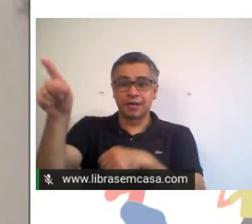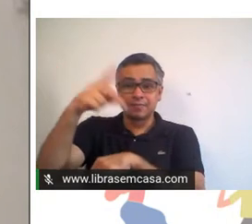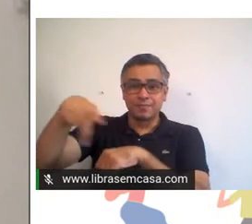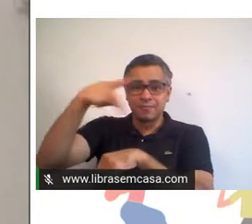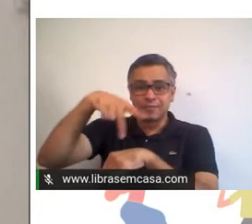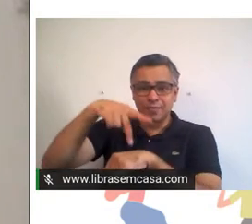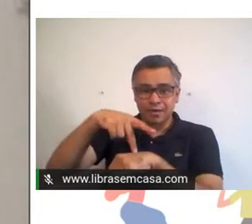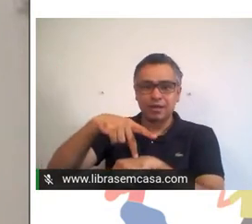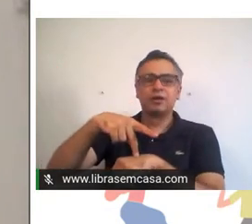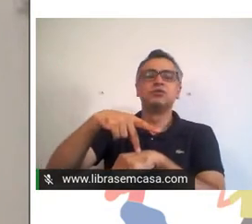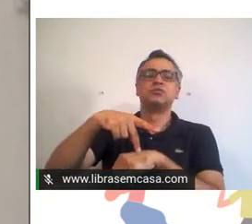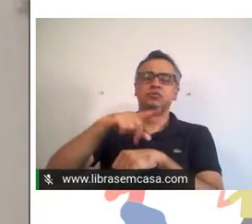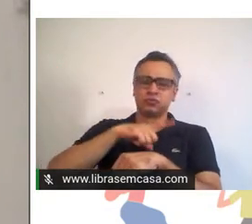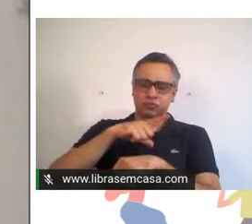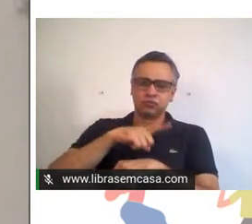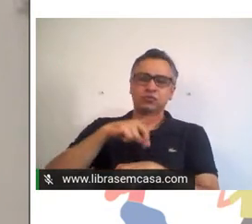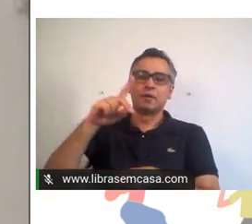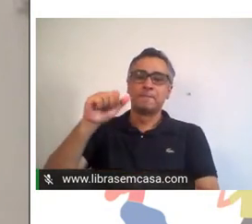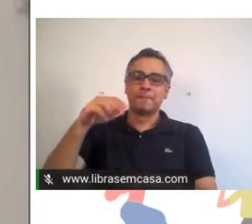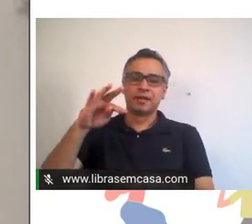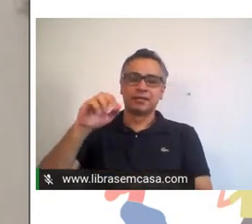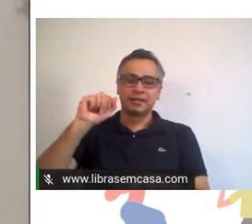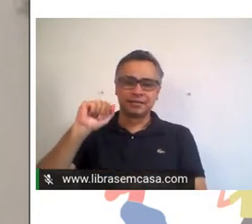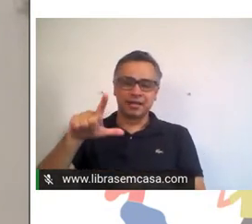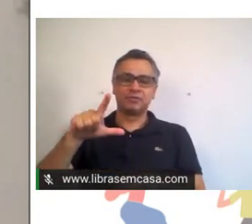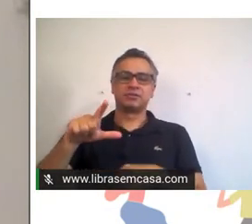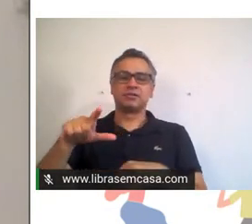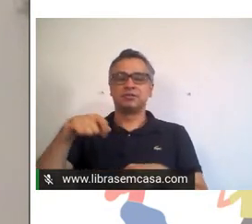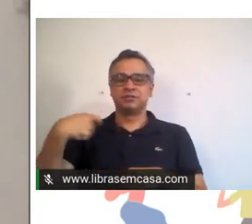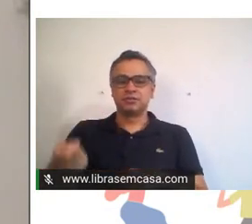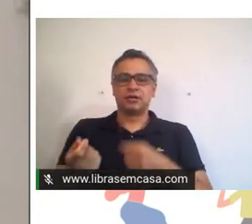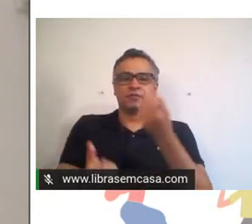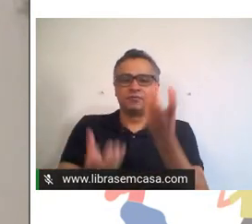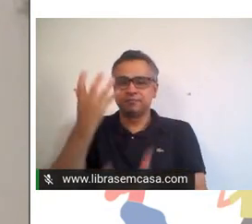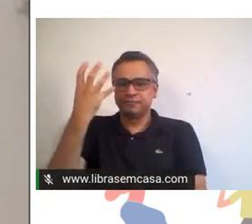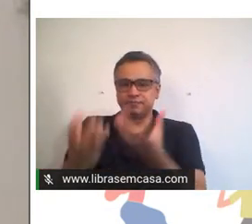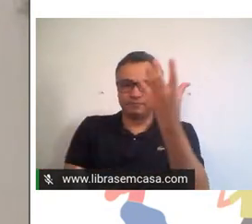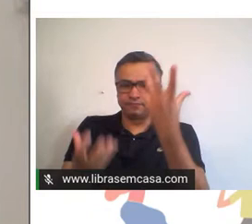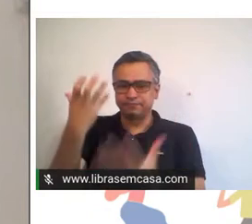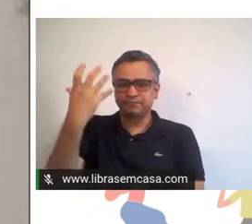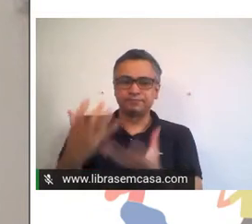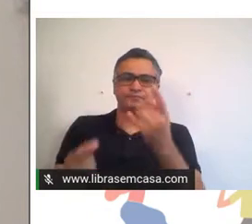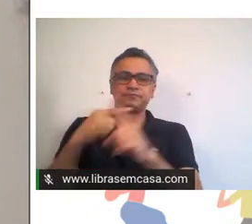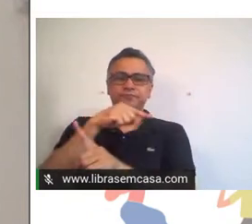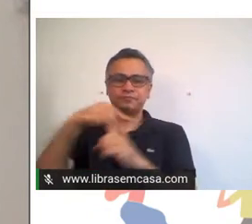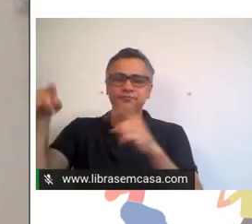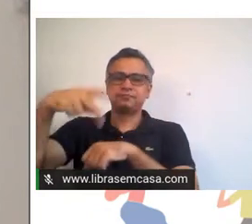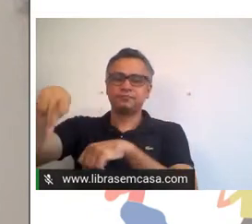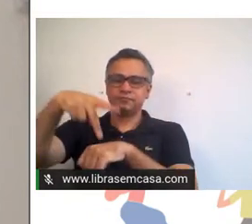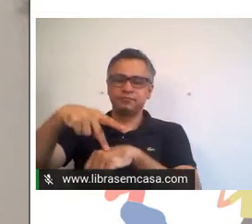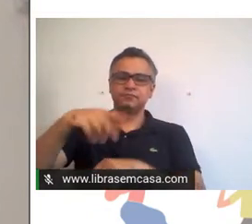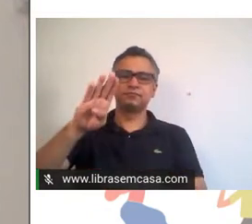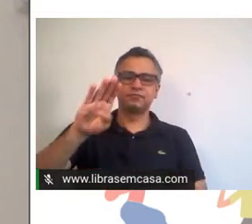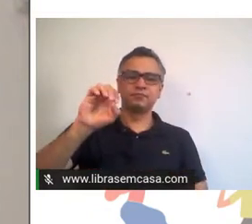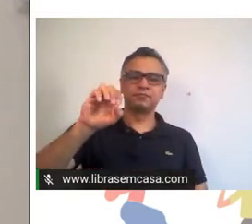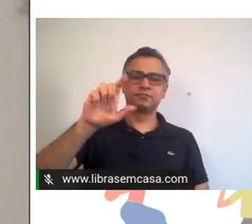estaba con el Pantanal prendido fuego, nosotros teníamos la mitad del país, Bolivia pasó lo mismo,